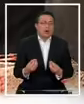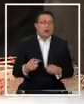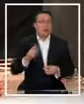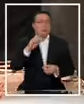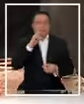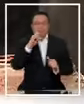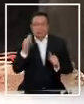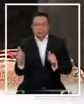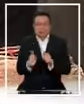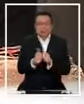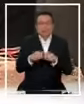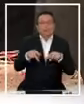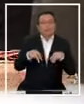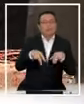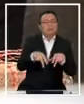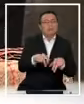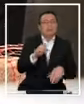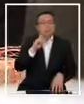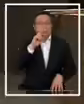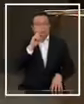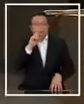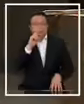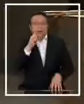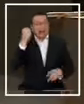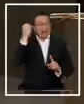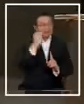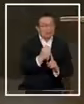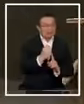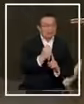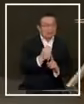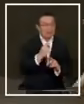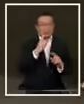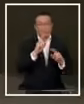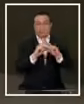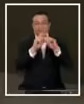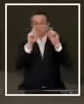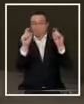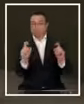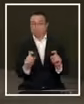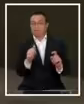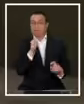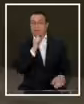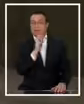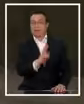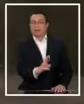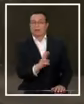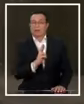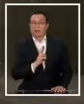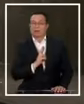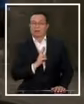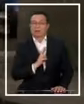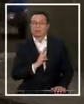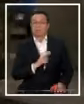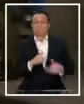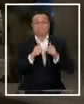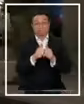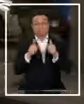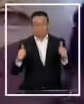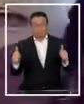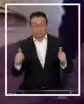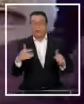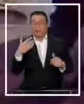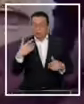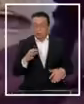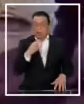el acompañante de la víctima? ¿Fue un homicidio? Incógnitas que aún no tienen respuesta. Las autoridades ya